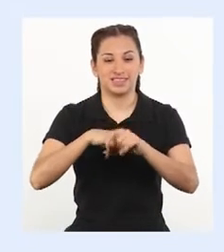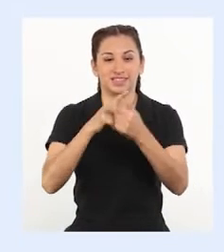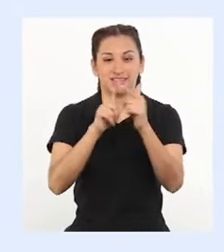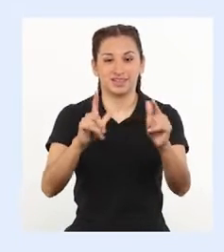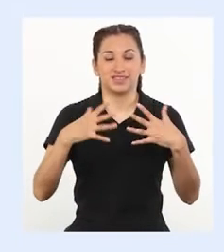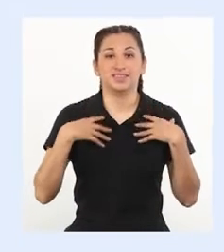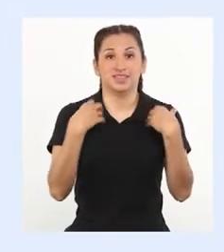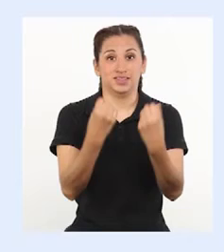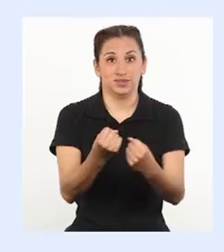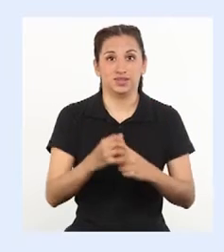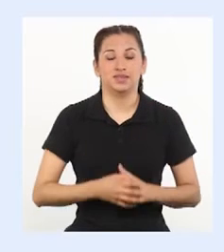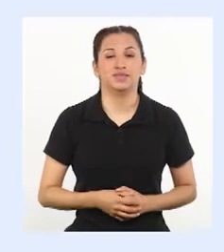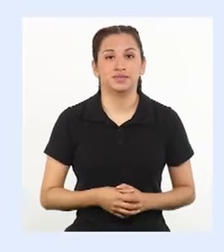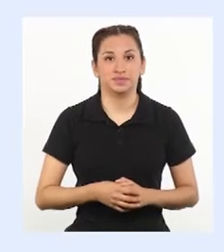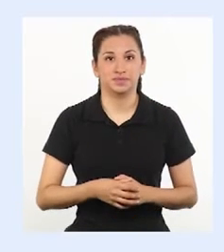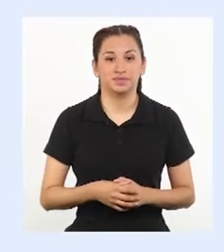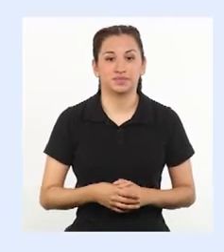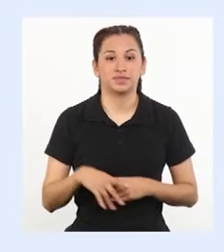saludable.